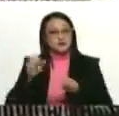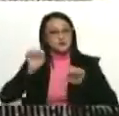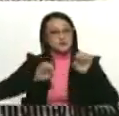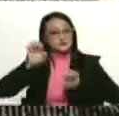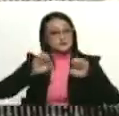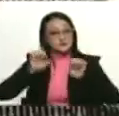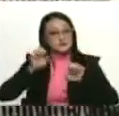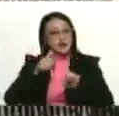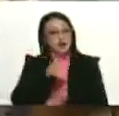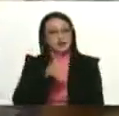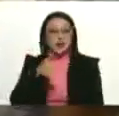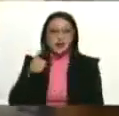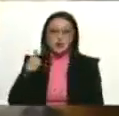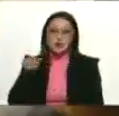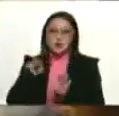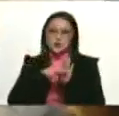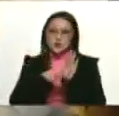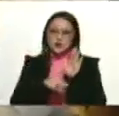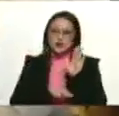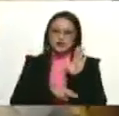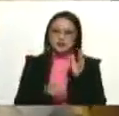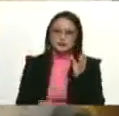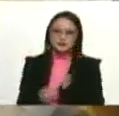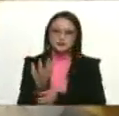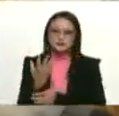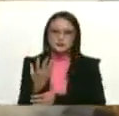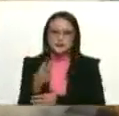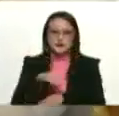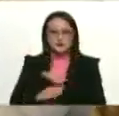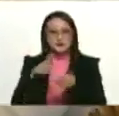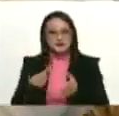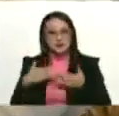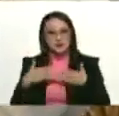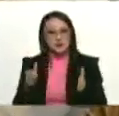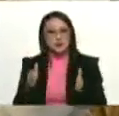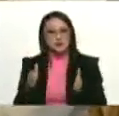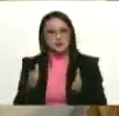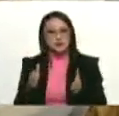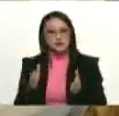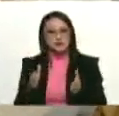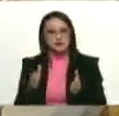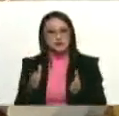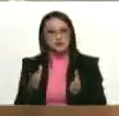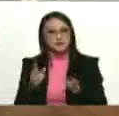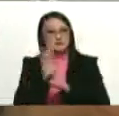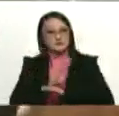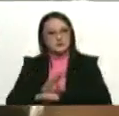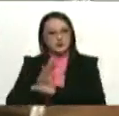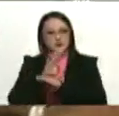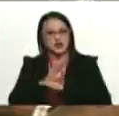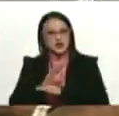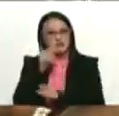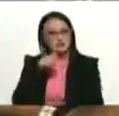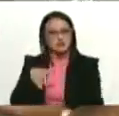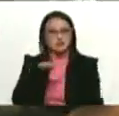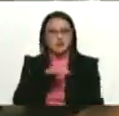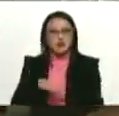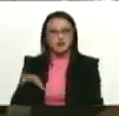balance sobre cada uno de los programas creados por el Ministerio Público justamente para proteger al